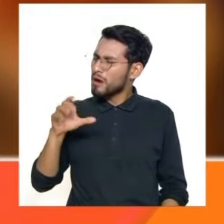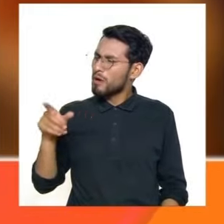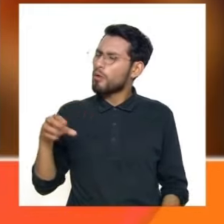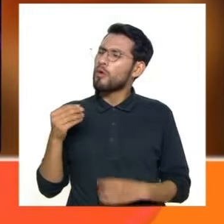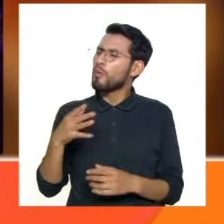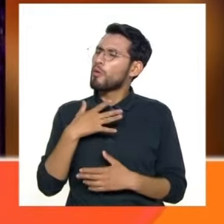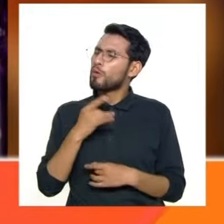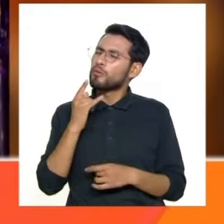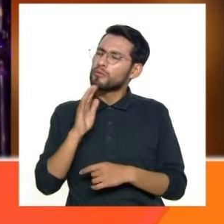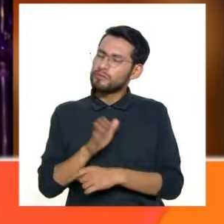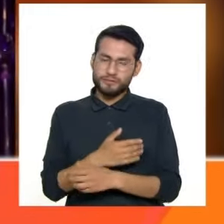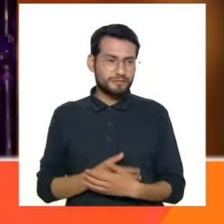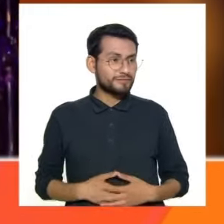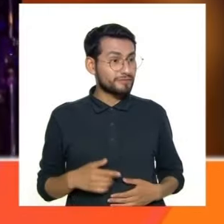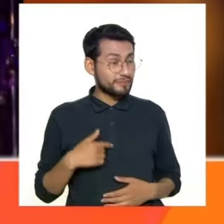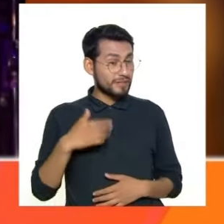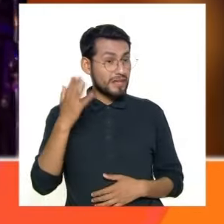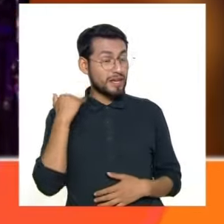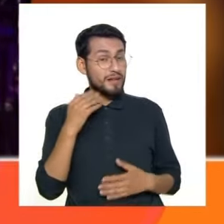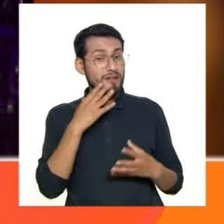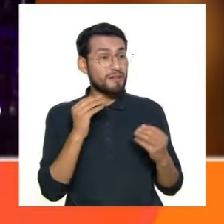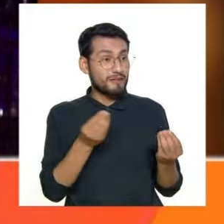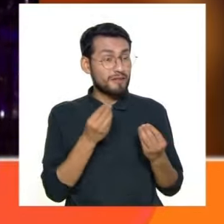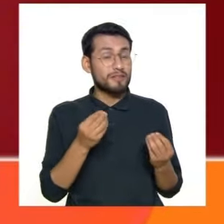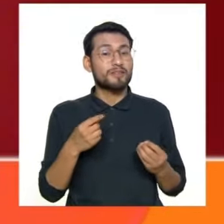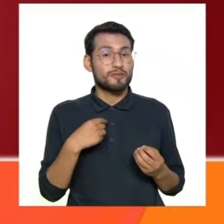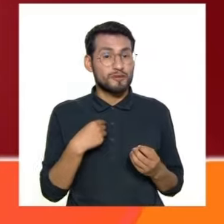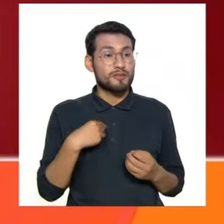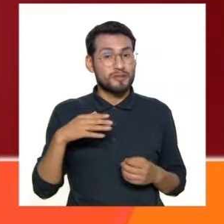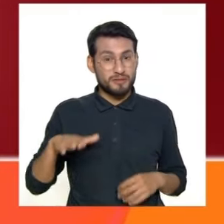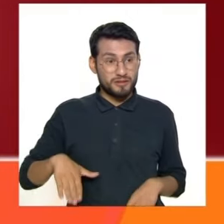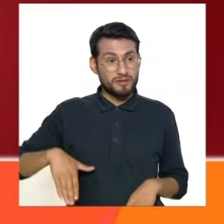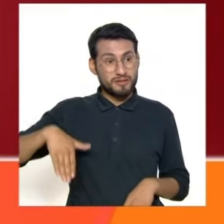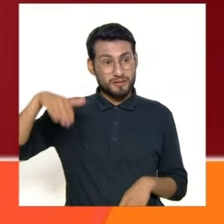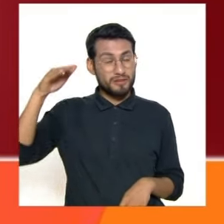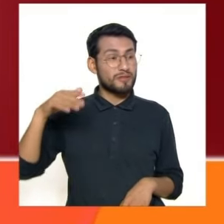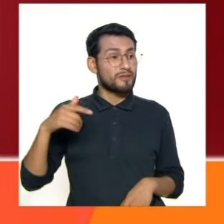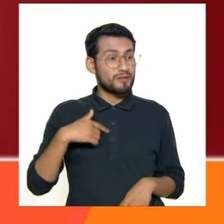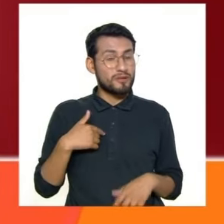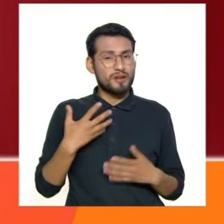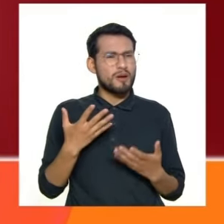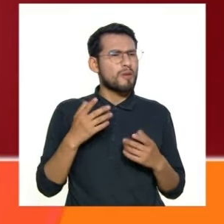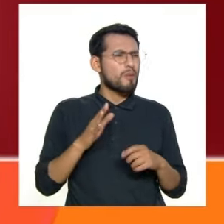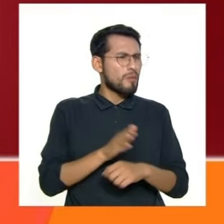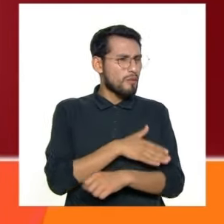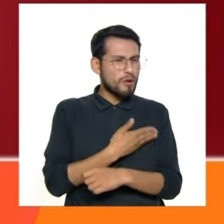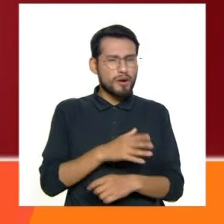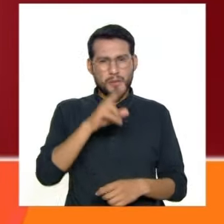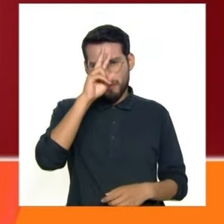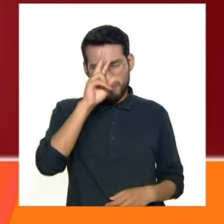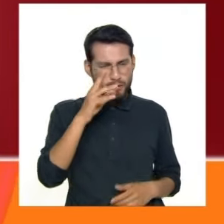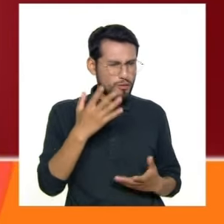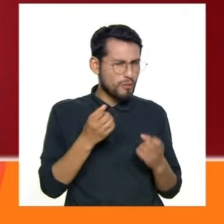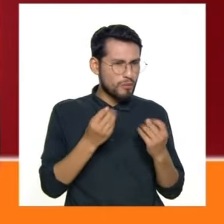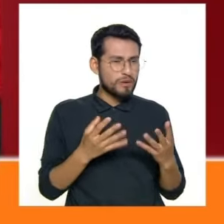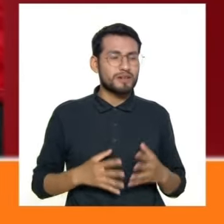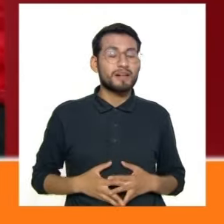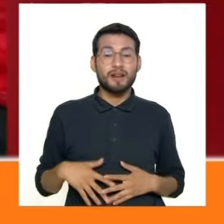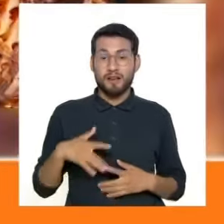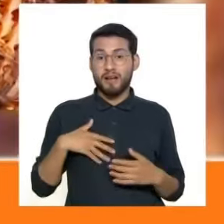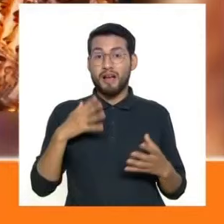enamorar de su música de adolescente porque Bueno he crecido yo influenciada por mucha música mucha música peruana y de